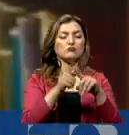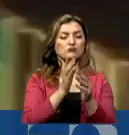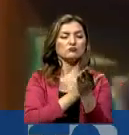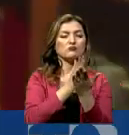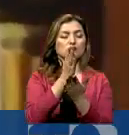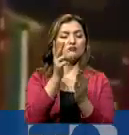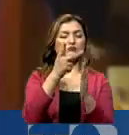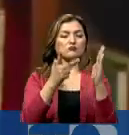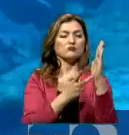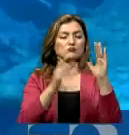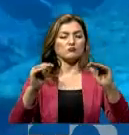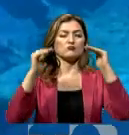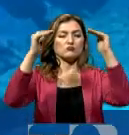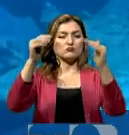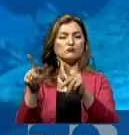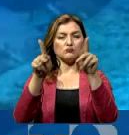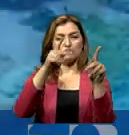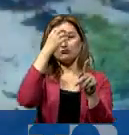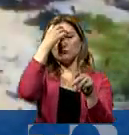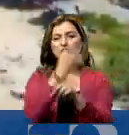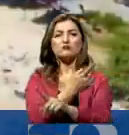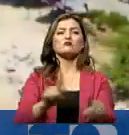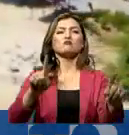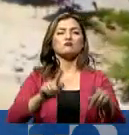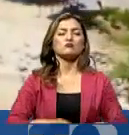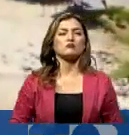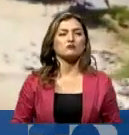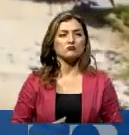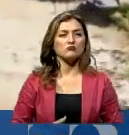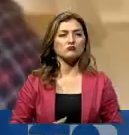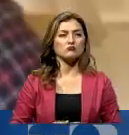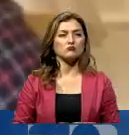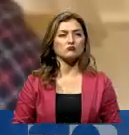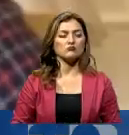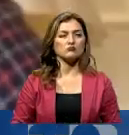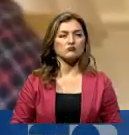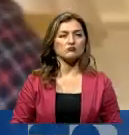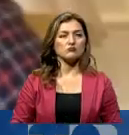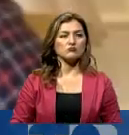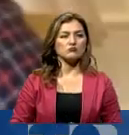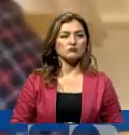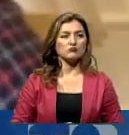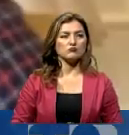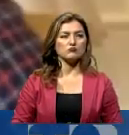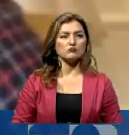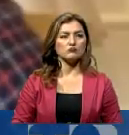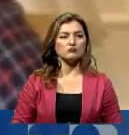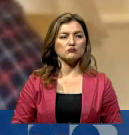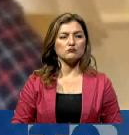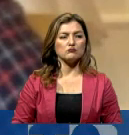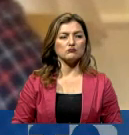maestrías y los planes de educación hicieron la diferencia para puntear lo en este ranking tenemos una estación